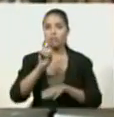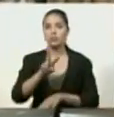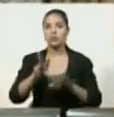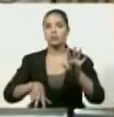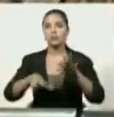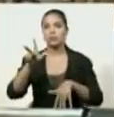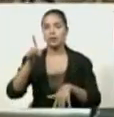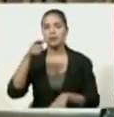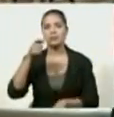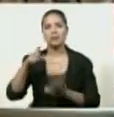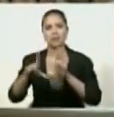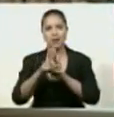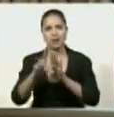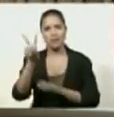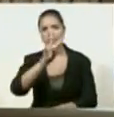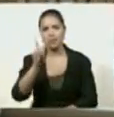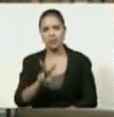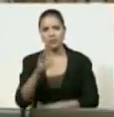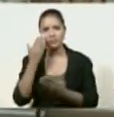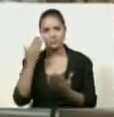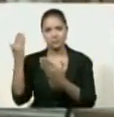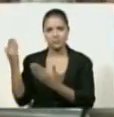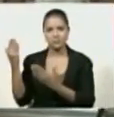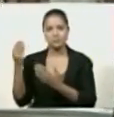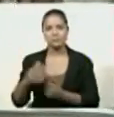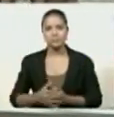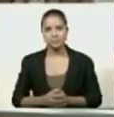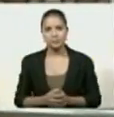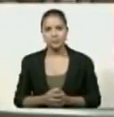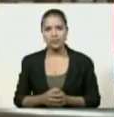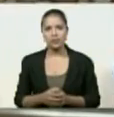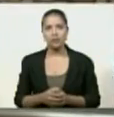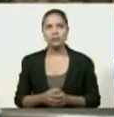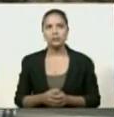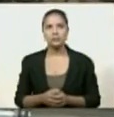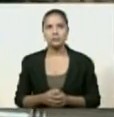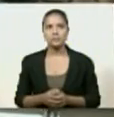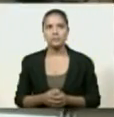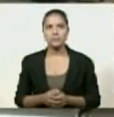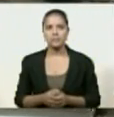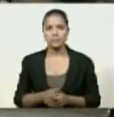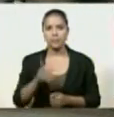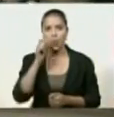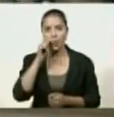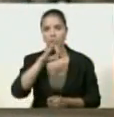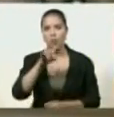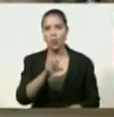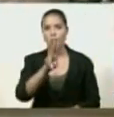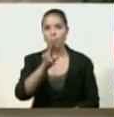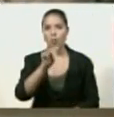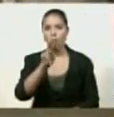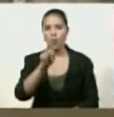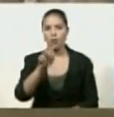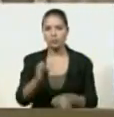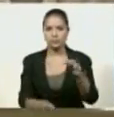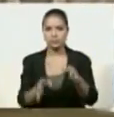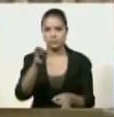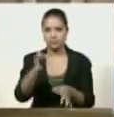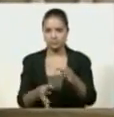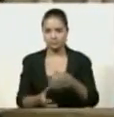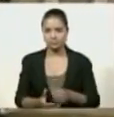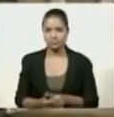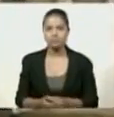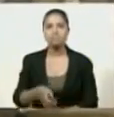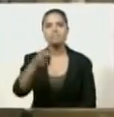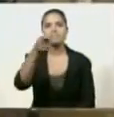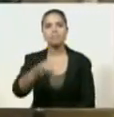del Código Penal venezolano. Vamos a escuchar entonces a esta hora palabras del magistrado Juan Mendoza. El Tribunal Supremo de